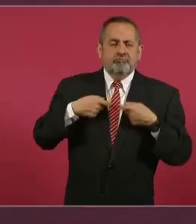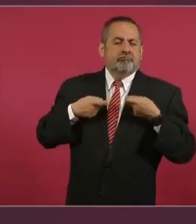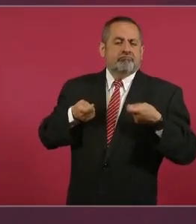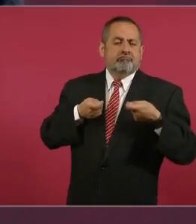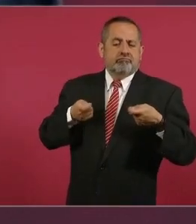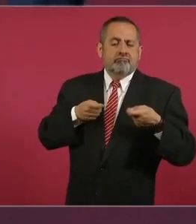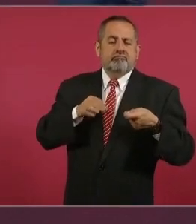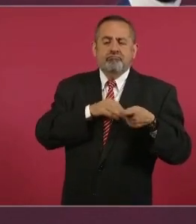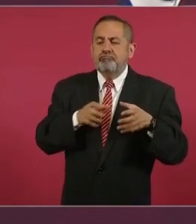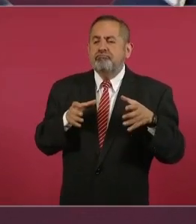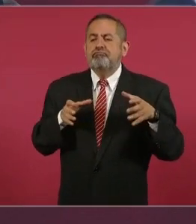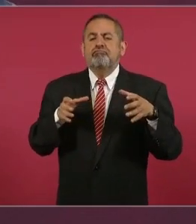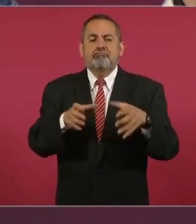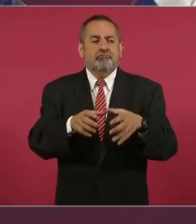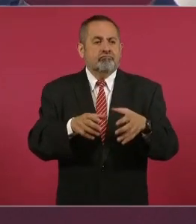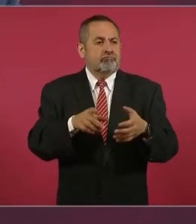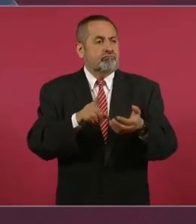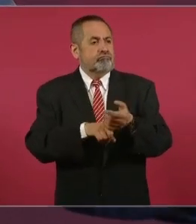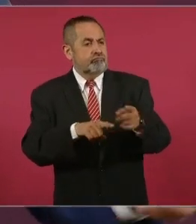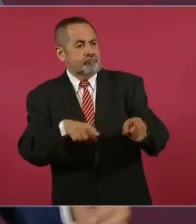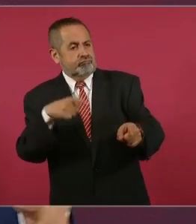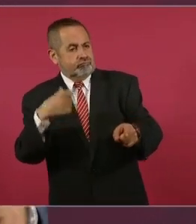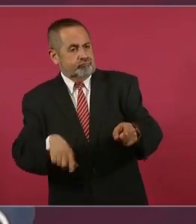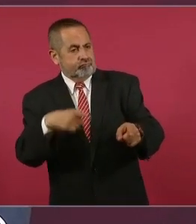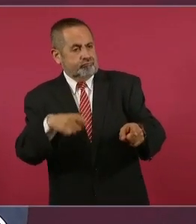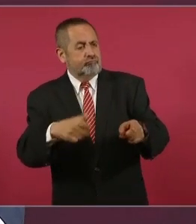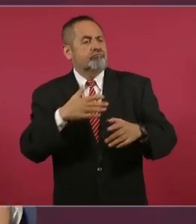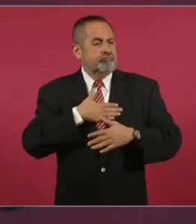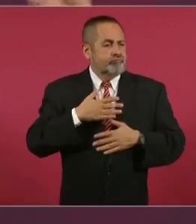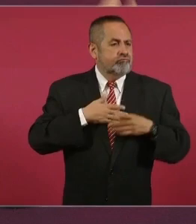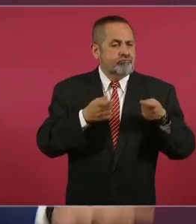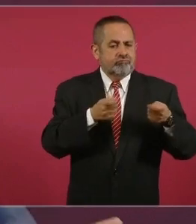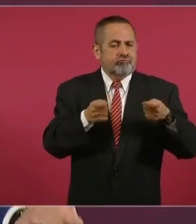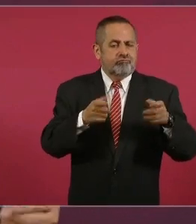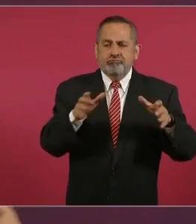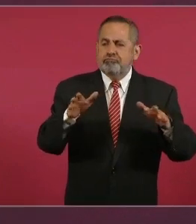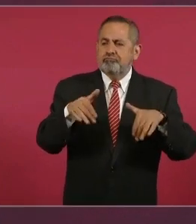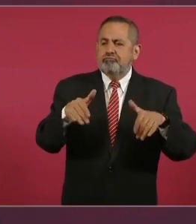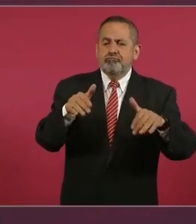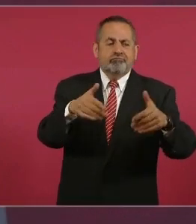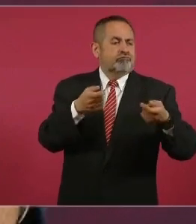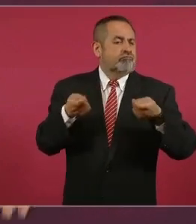Y de los sectores de más ingresos en el país, quienes